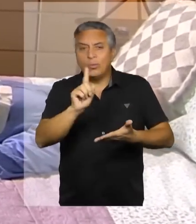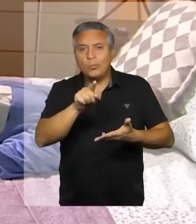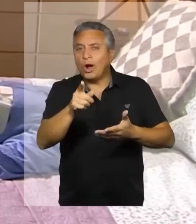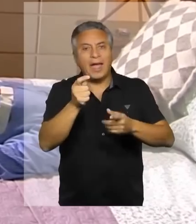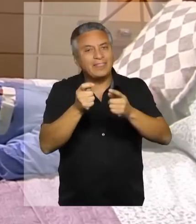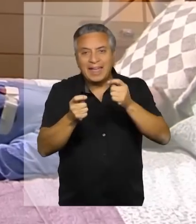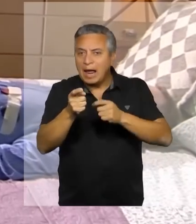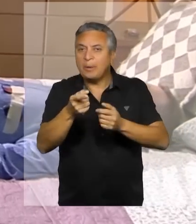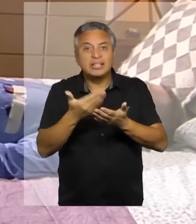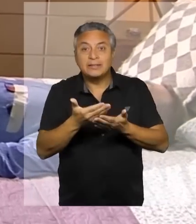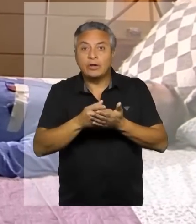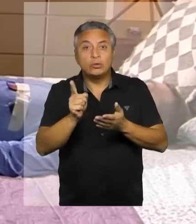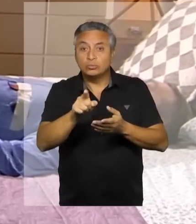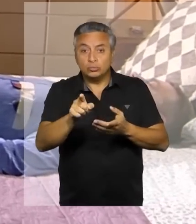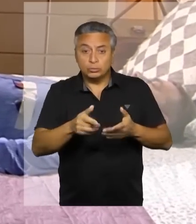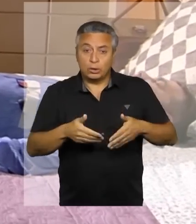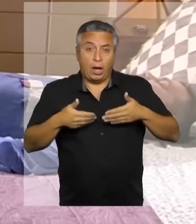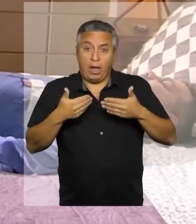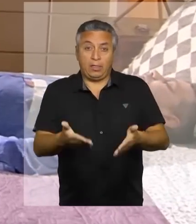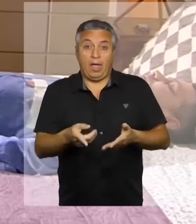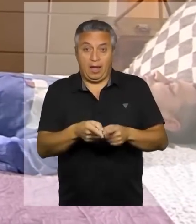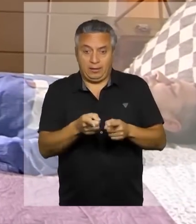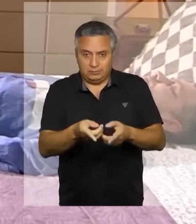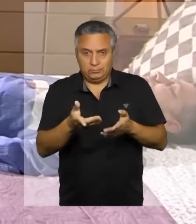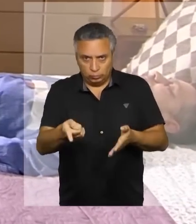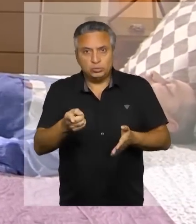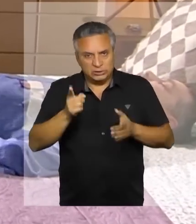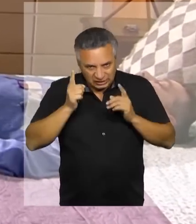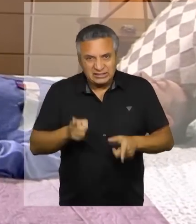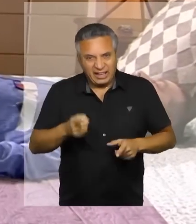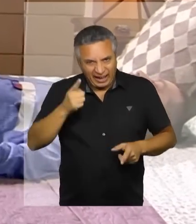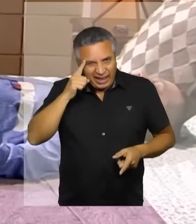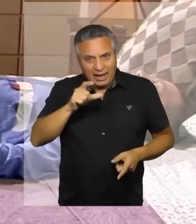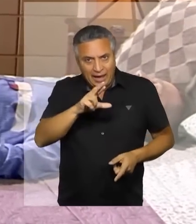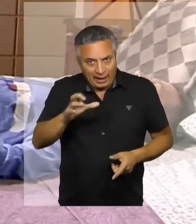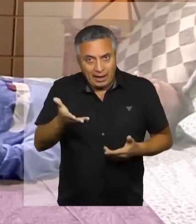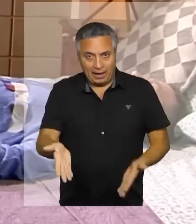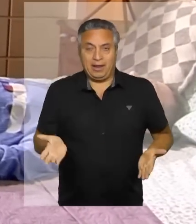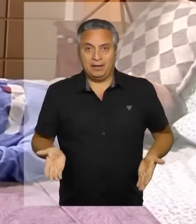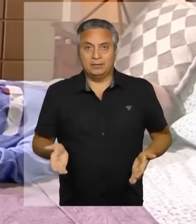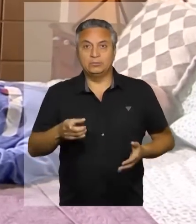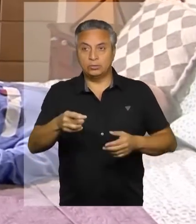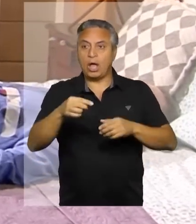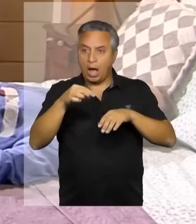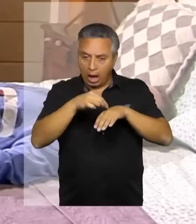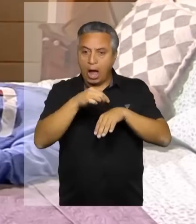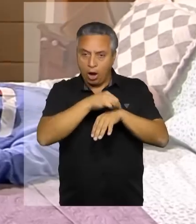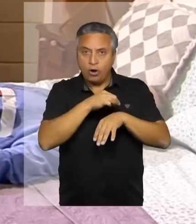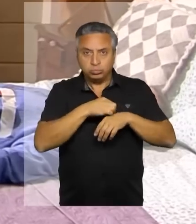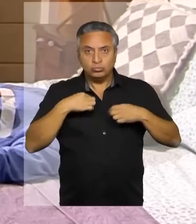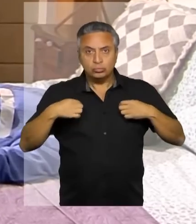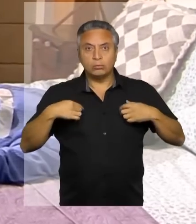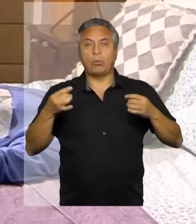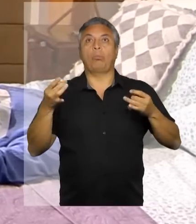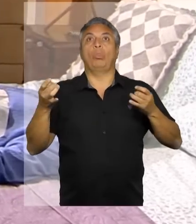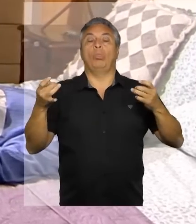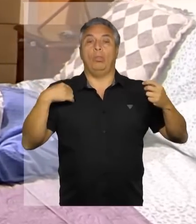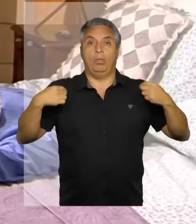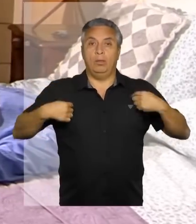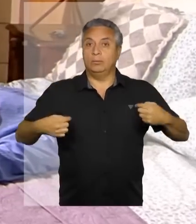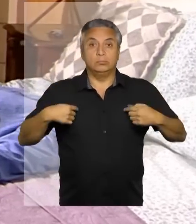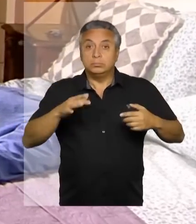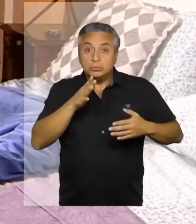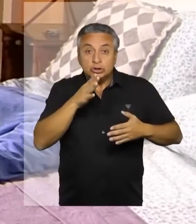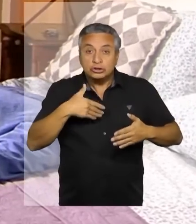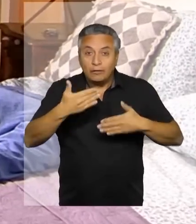usted no le da sentido a la terapia. Tiene que creérsela, pues. Bueno, la acupuntura yo le di sentido y malo que me dolió y no sé si funcionó.